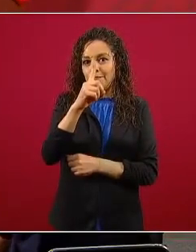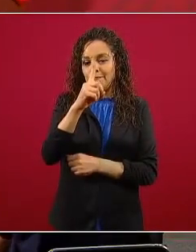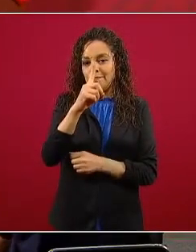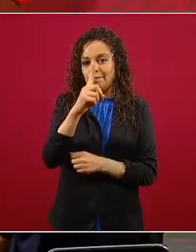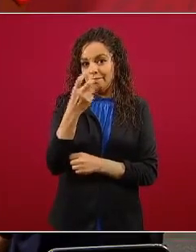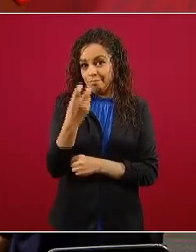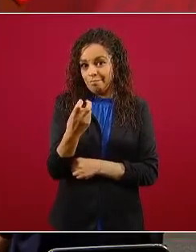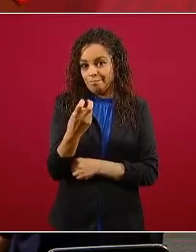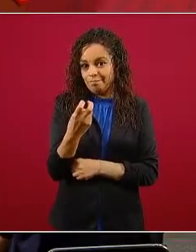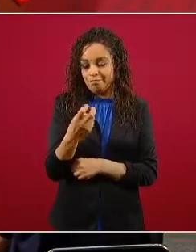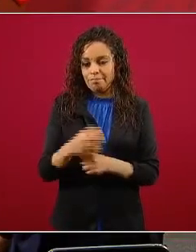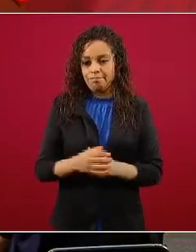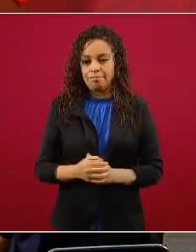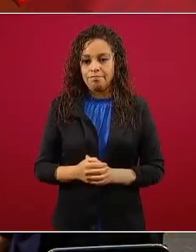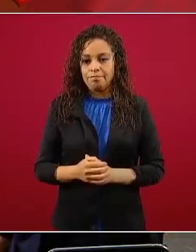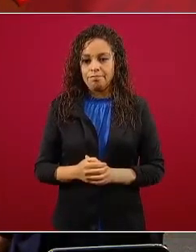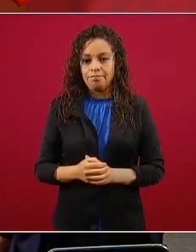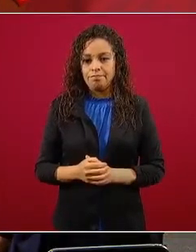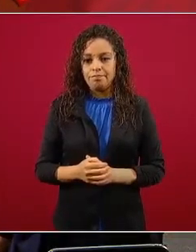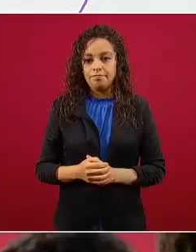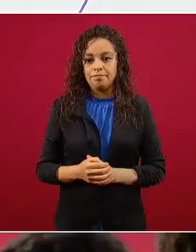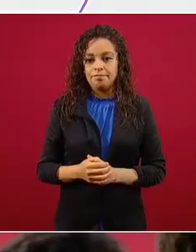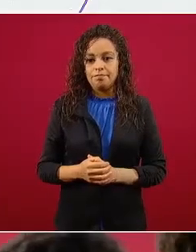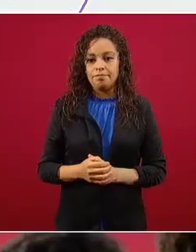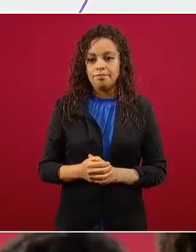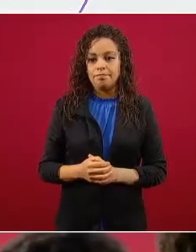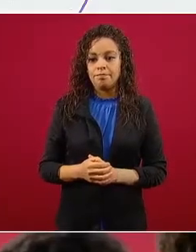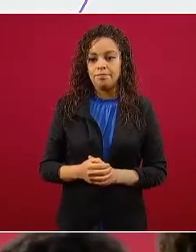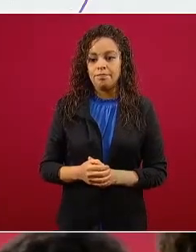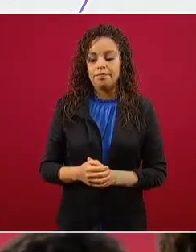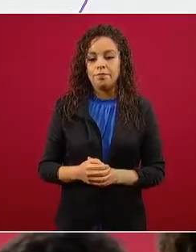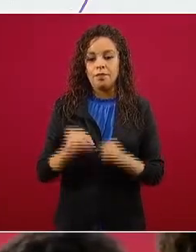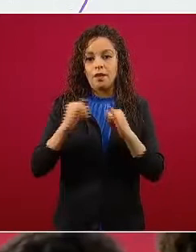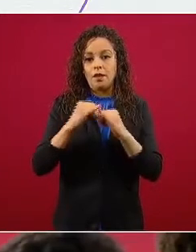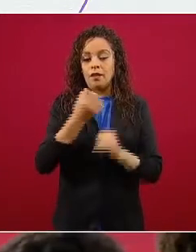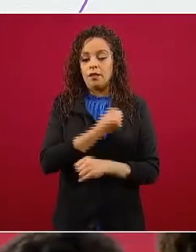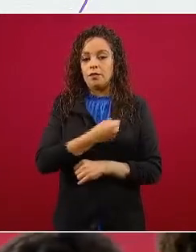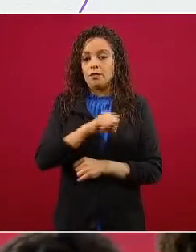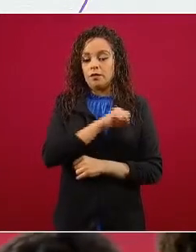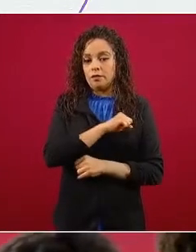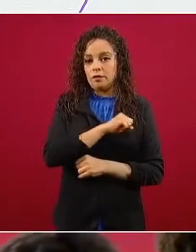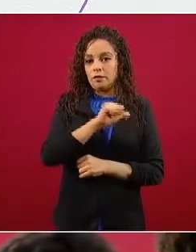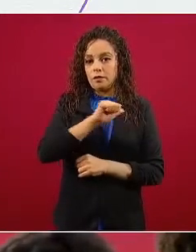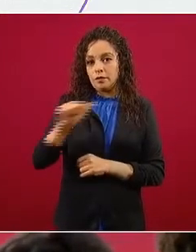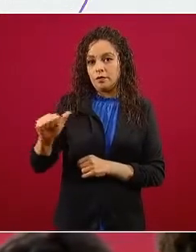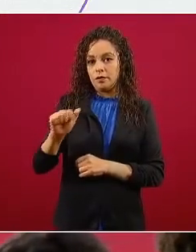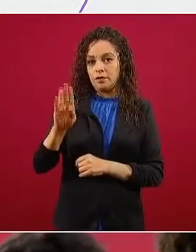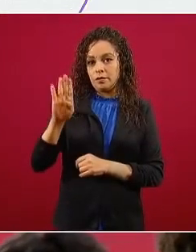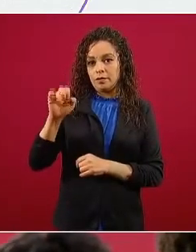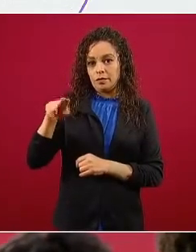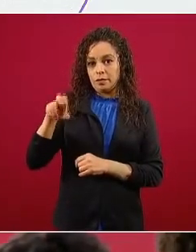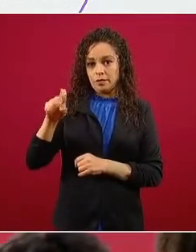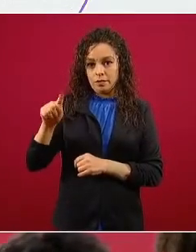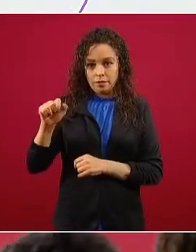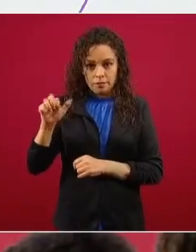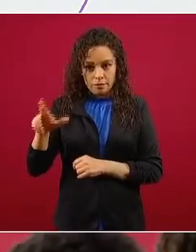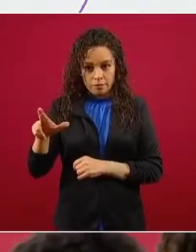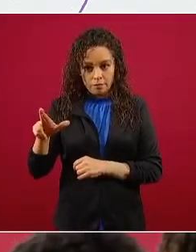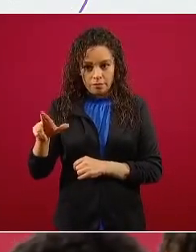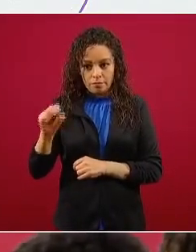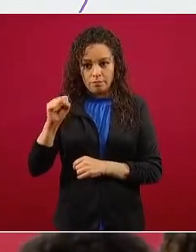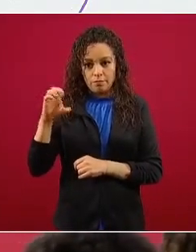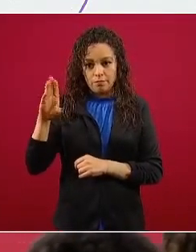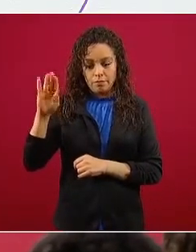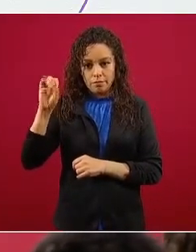conforman, incluyendo el Instituto de Salud para el Bienestar, que es la institución más recientemente creada en el Sistema Nacional de